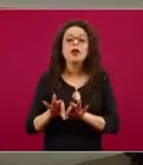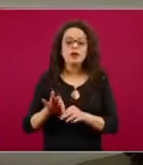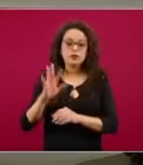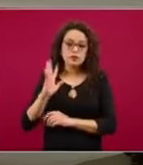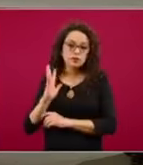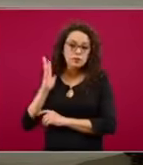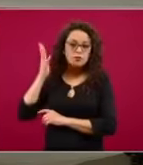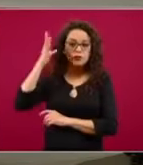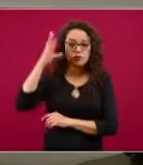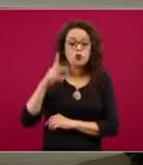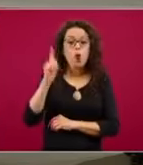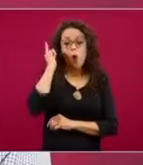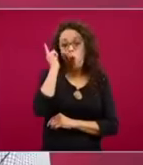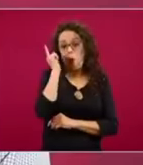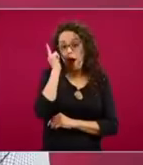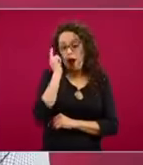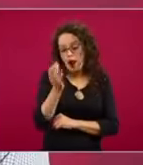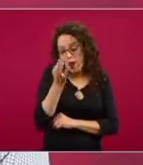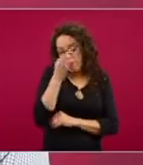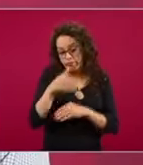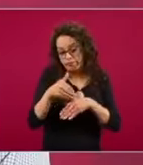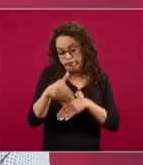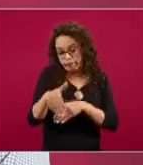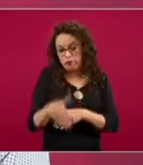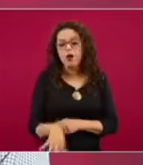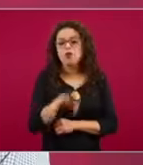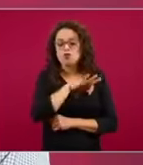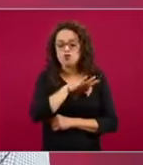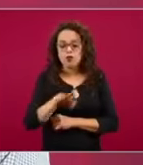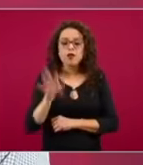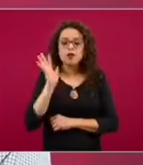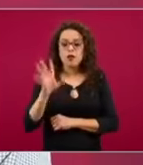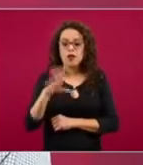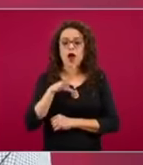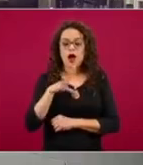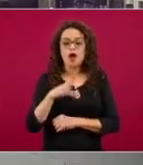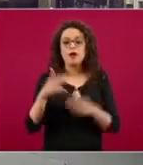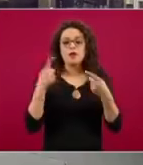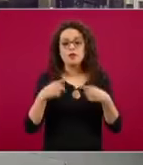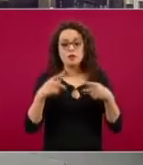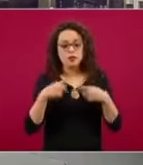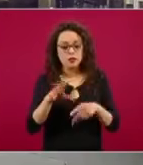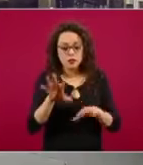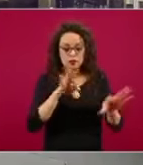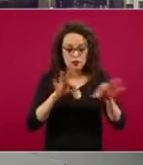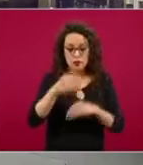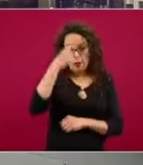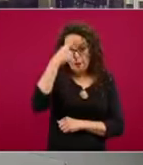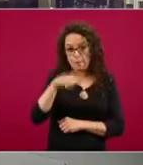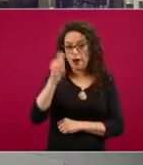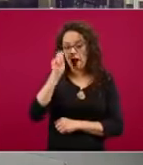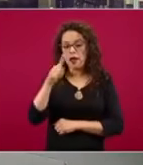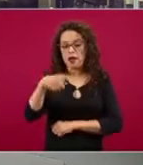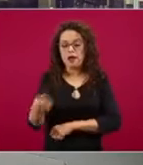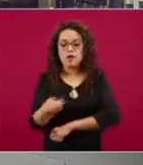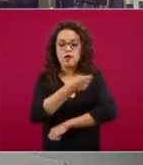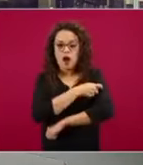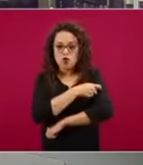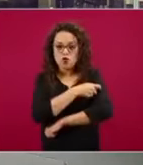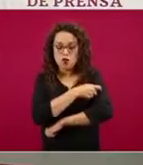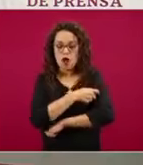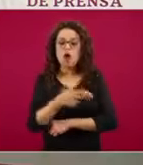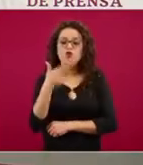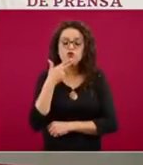esperemos cercano, tener ya finalmente los candidatos de las vacunas que serán las que estarán disponibles